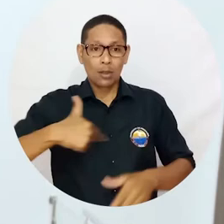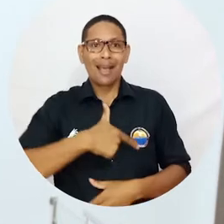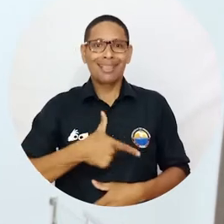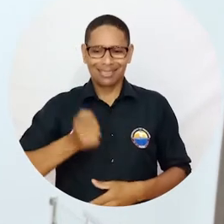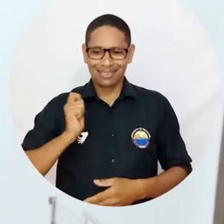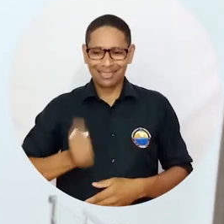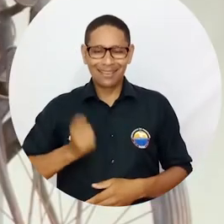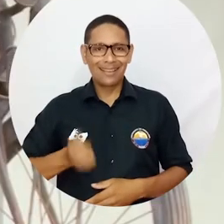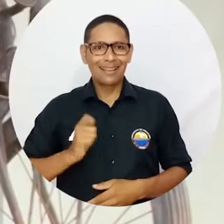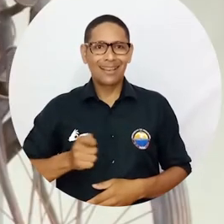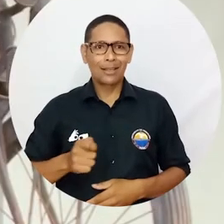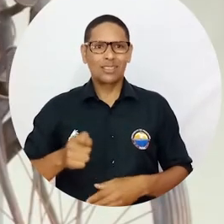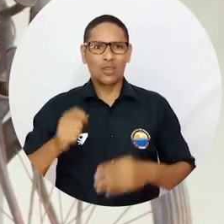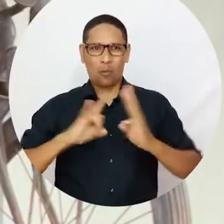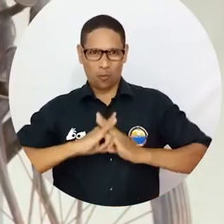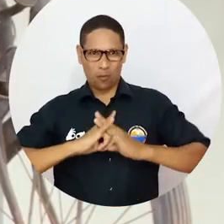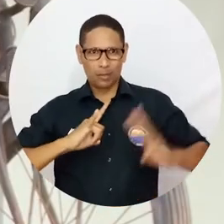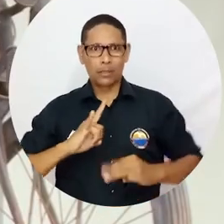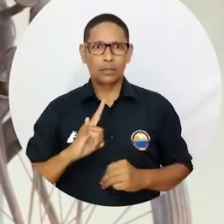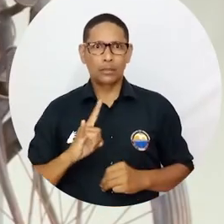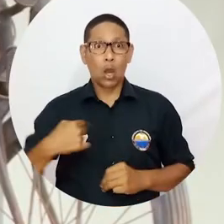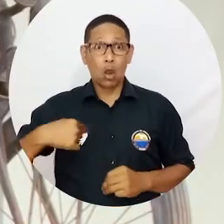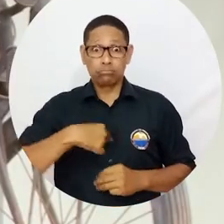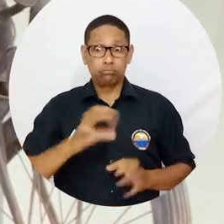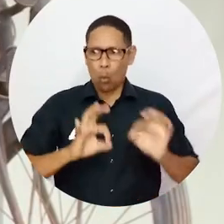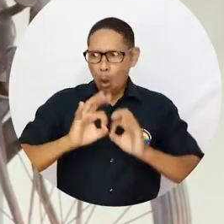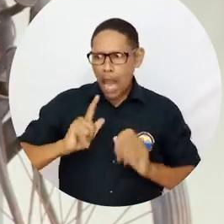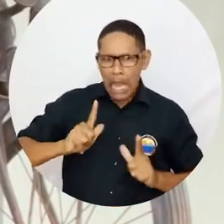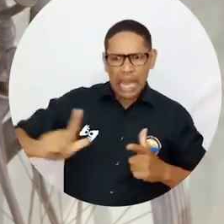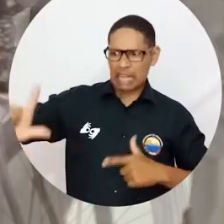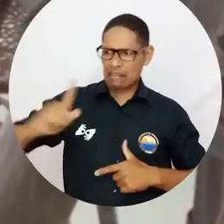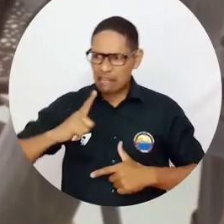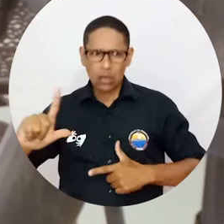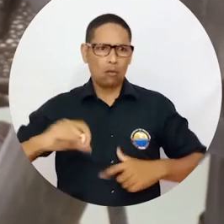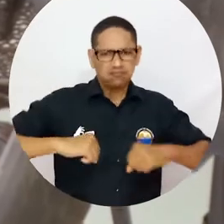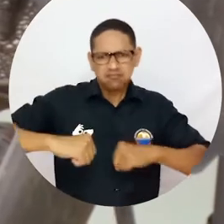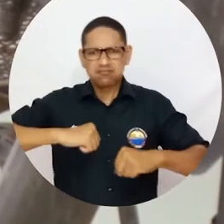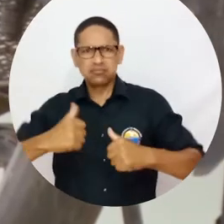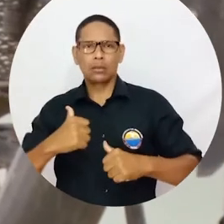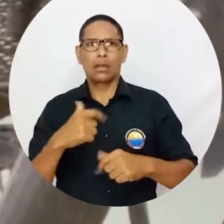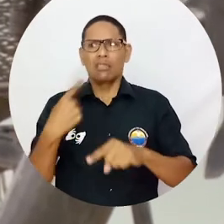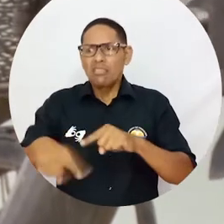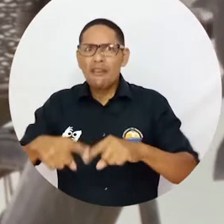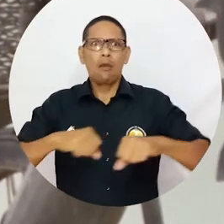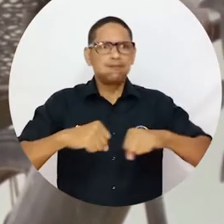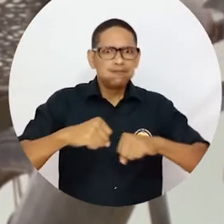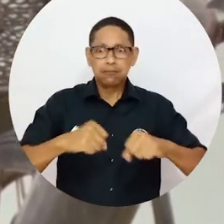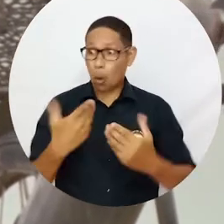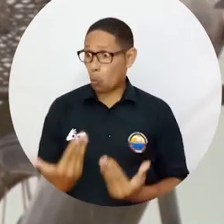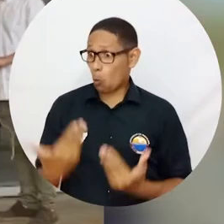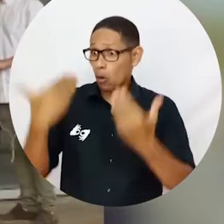Universidad del Magdalena. Debemos tratar de resaltar el liderazgo de cada uno de los estudiantes a través de actividades que nos